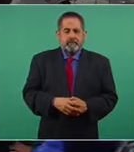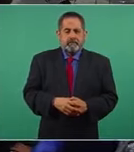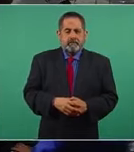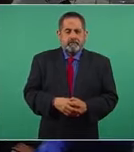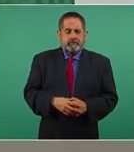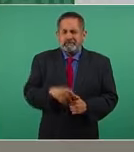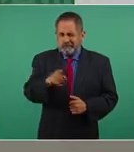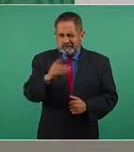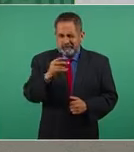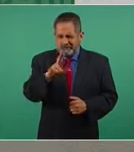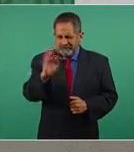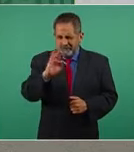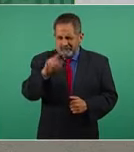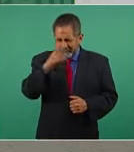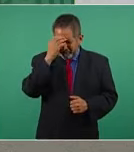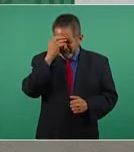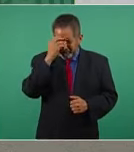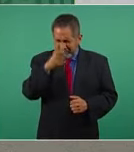A lo mejor ustedes